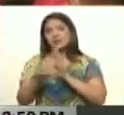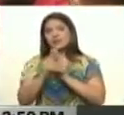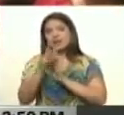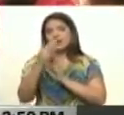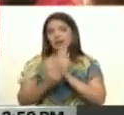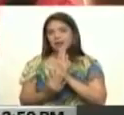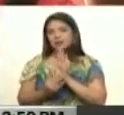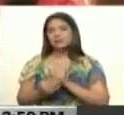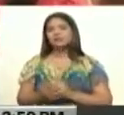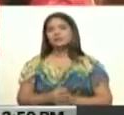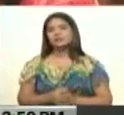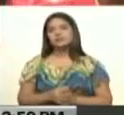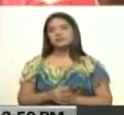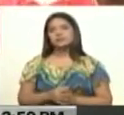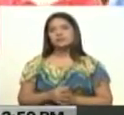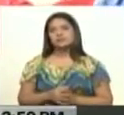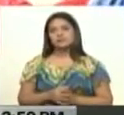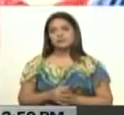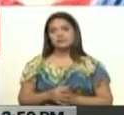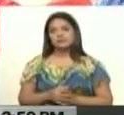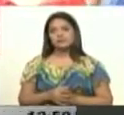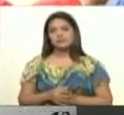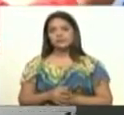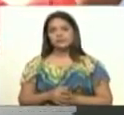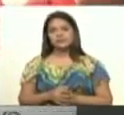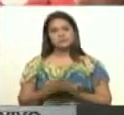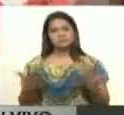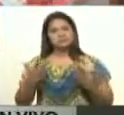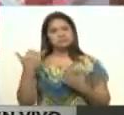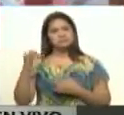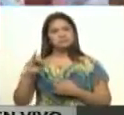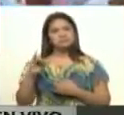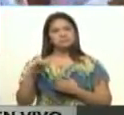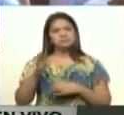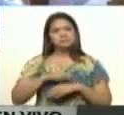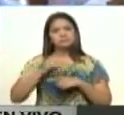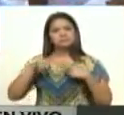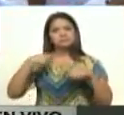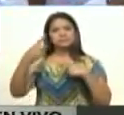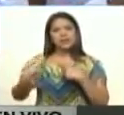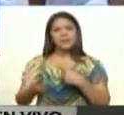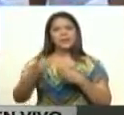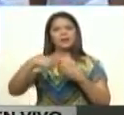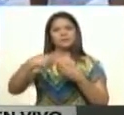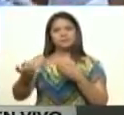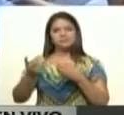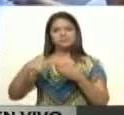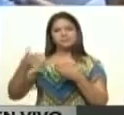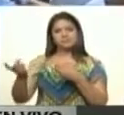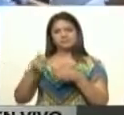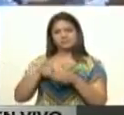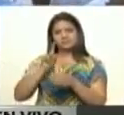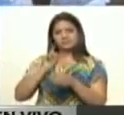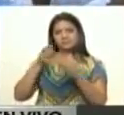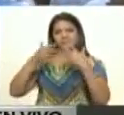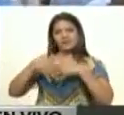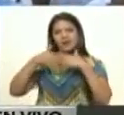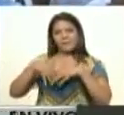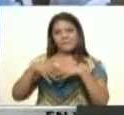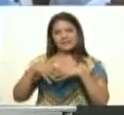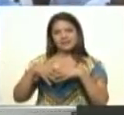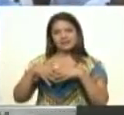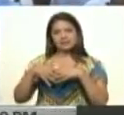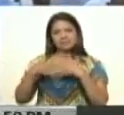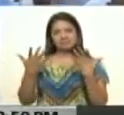privatización Senda en el estado de Nueva Esparta. ¿Qué hay detrás de la separación? ¿Qué hay detrás de la dispersión de Corpoelec?